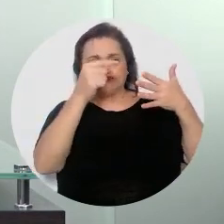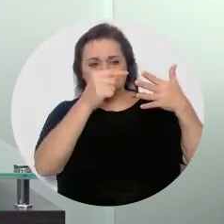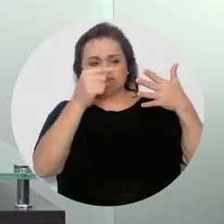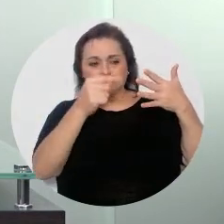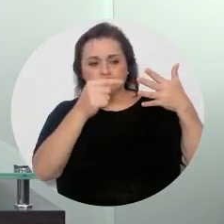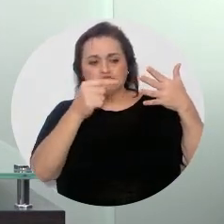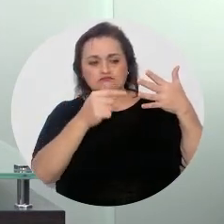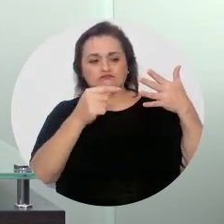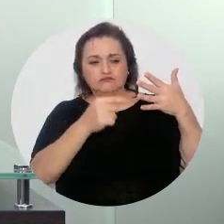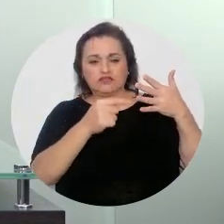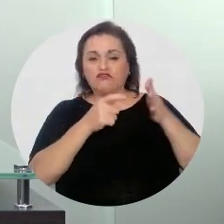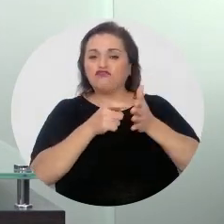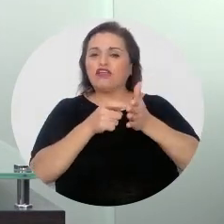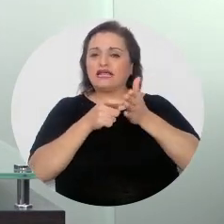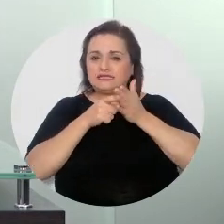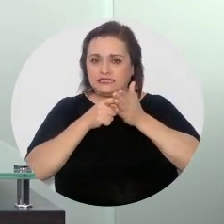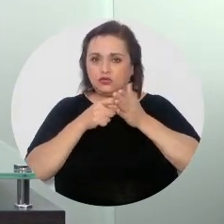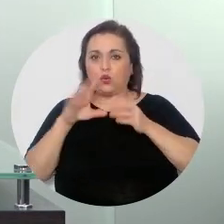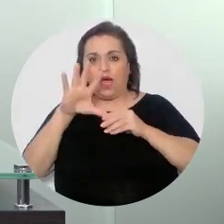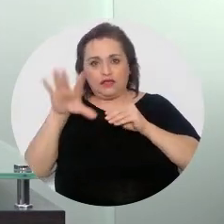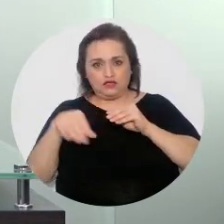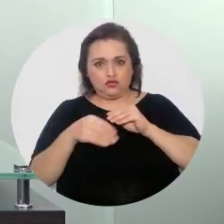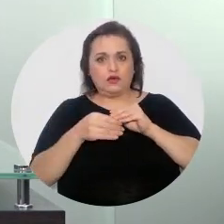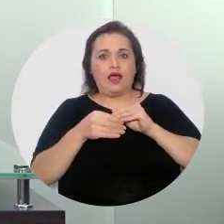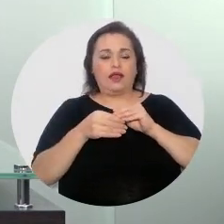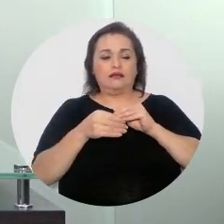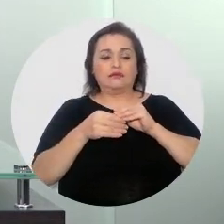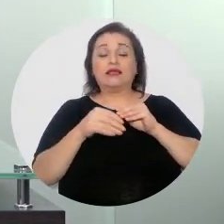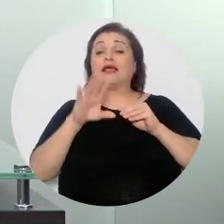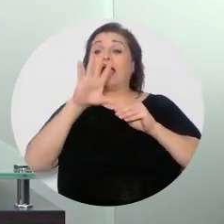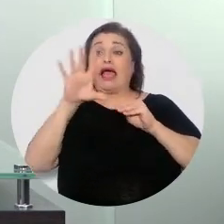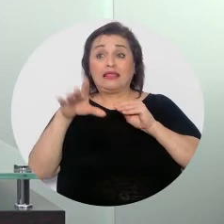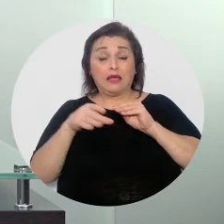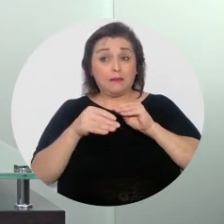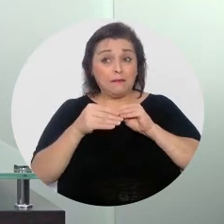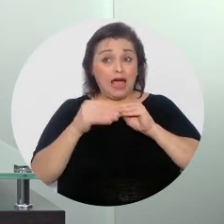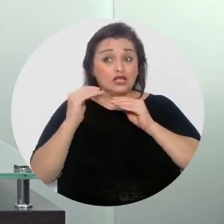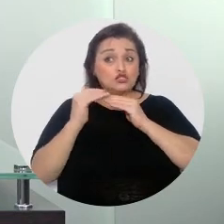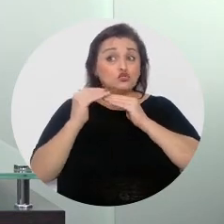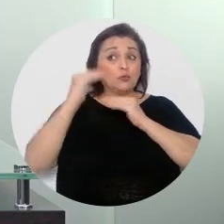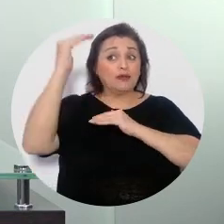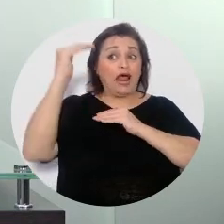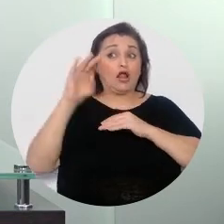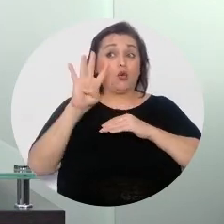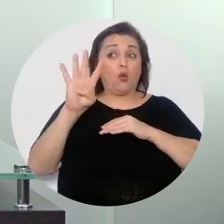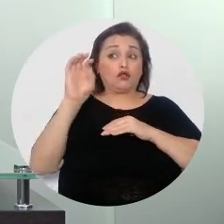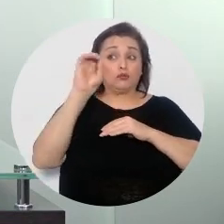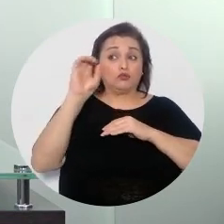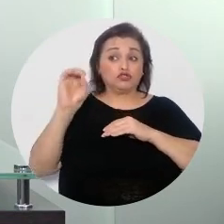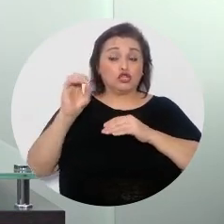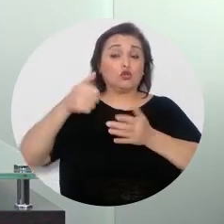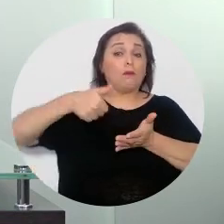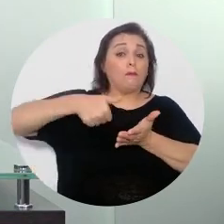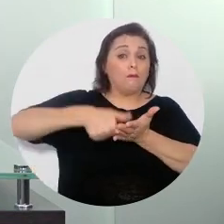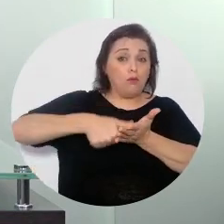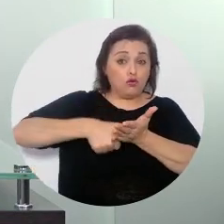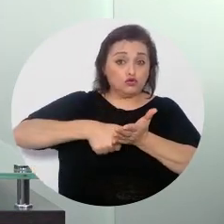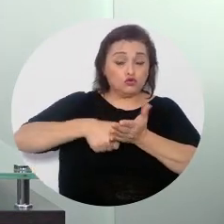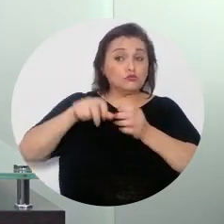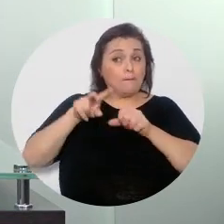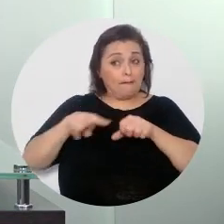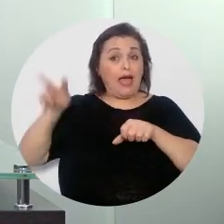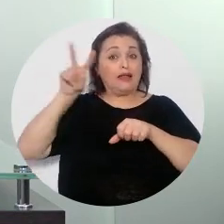al menos con un requisito adicional. Además de superar el 4% de los